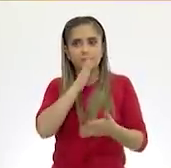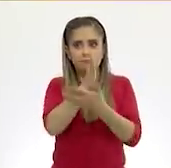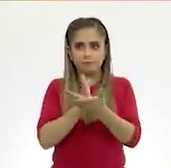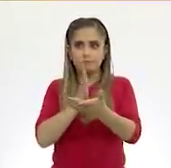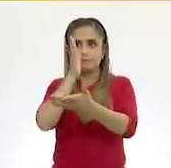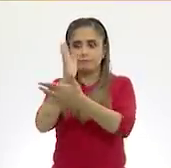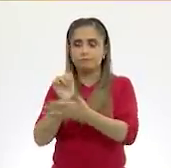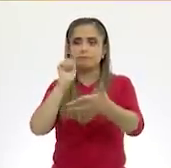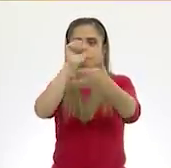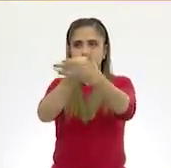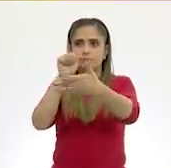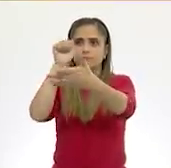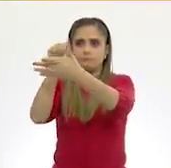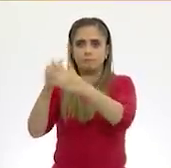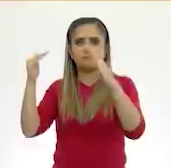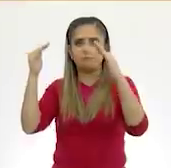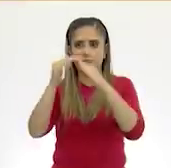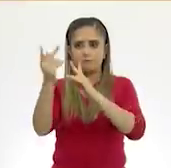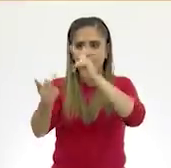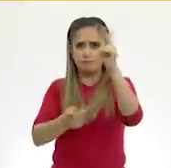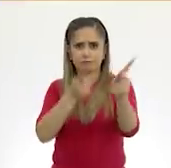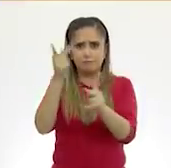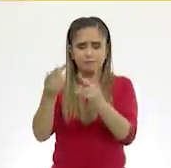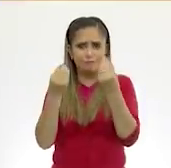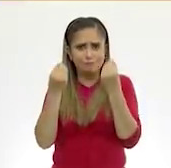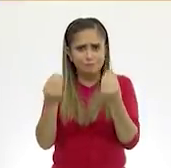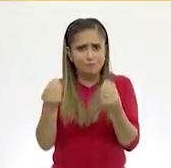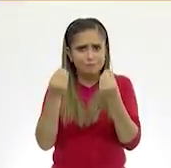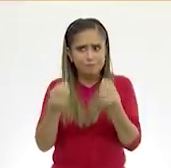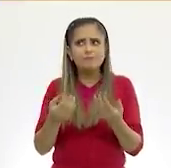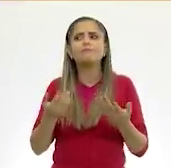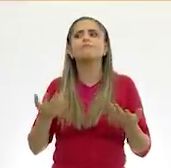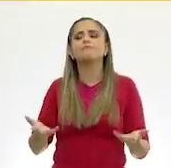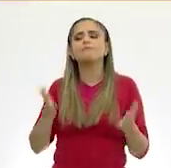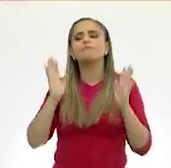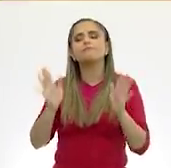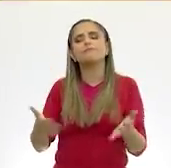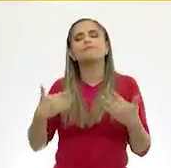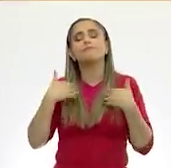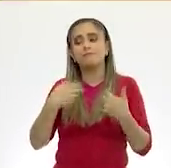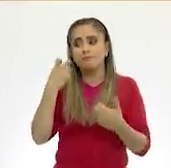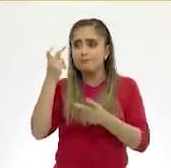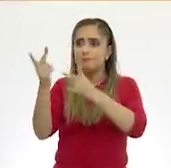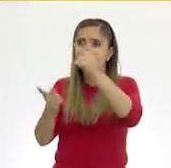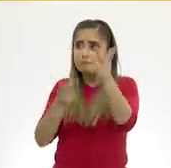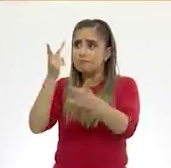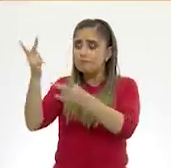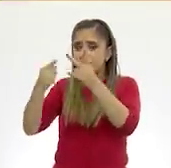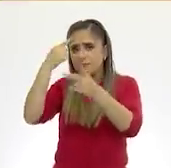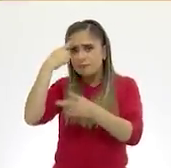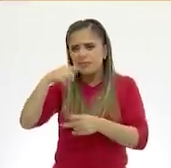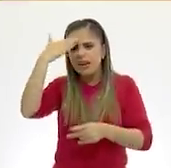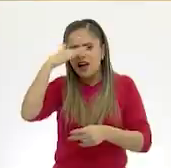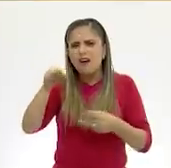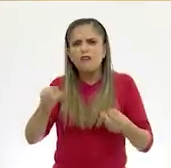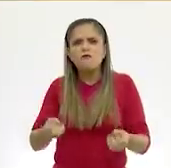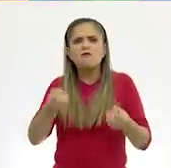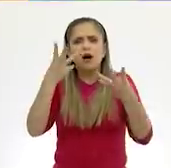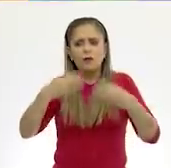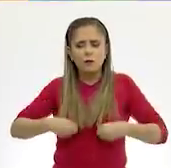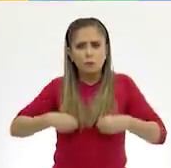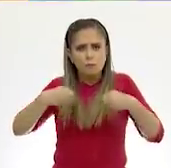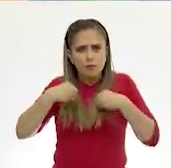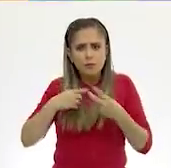preguntas a mi mamá. Y para verificar cuántos somos, ya lo entendí, dónde estamos y cómo